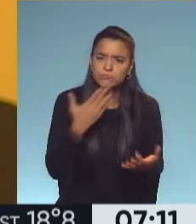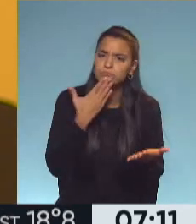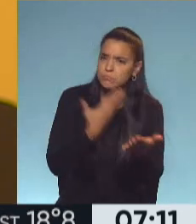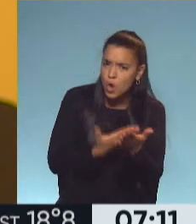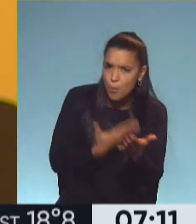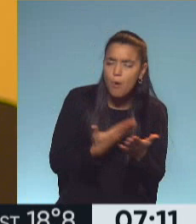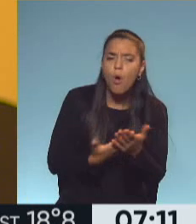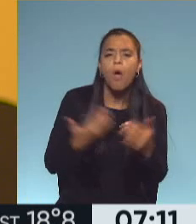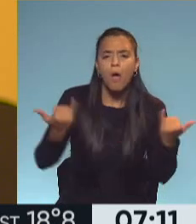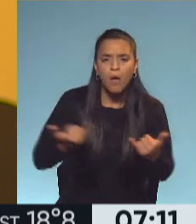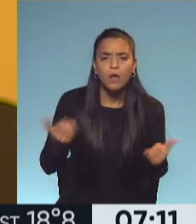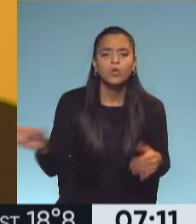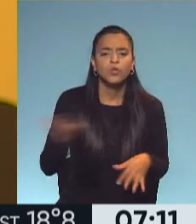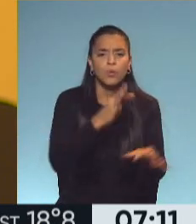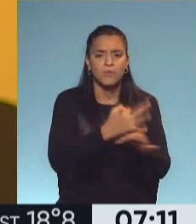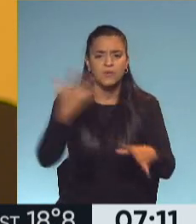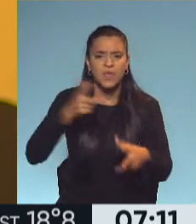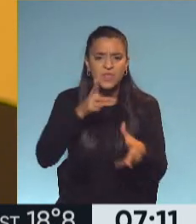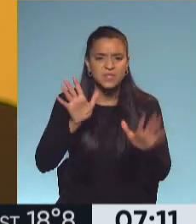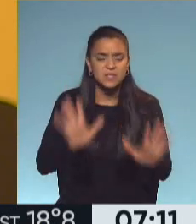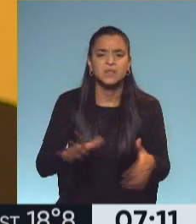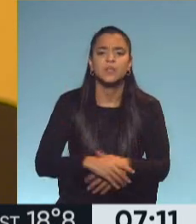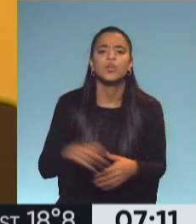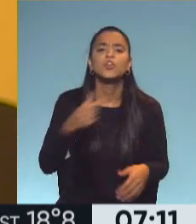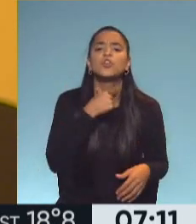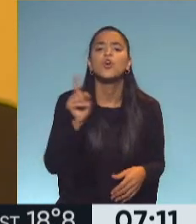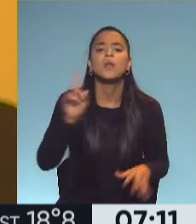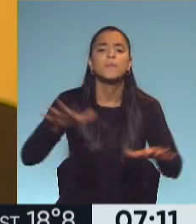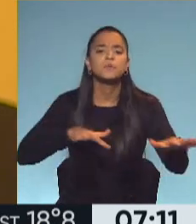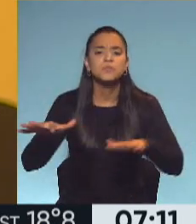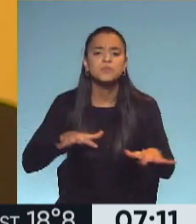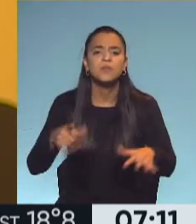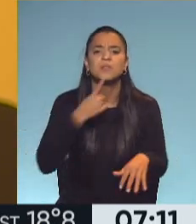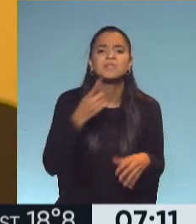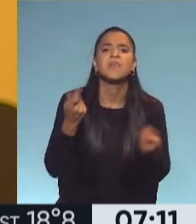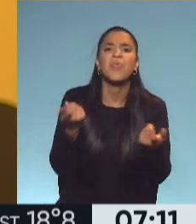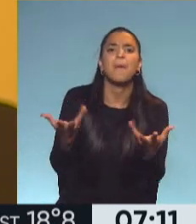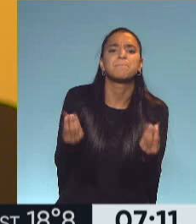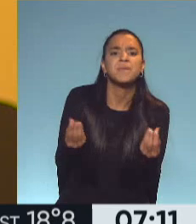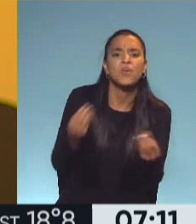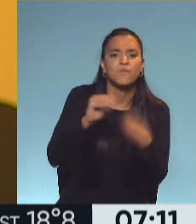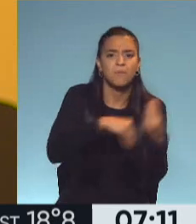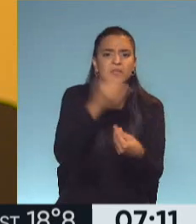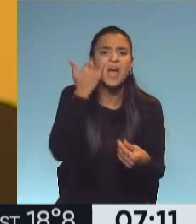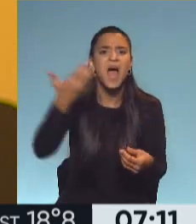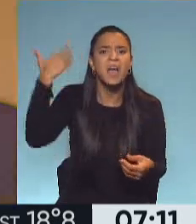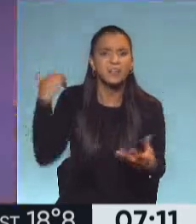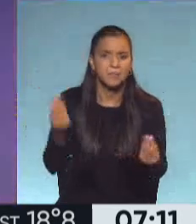toda la estadística y lo dicen todos los especialistas. Y no queremos que toda esta situación genere más miedo en algunas familias que ya lo